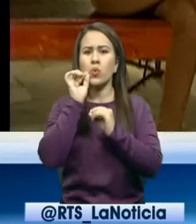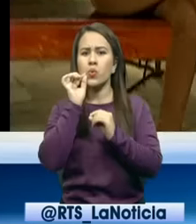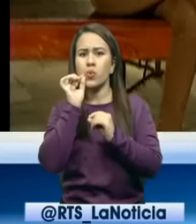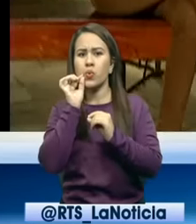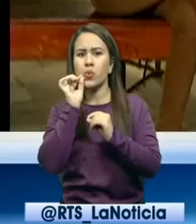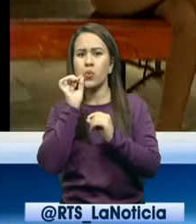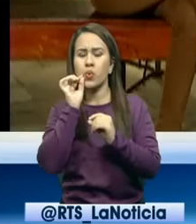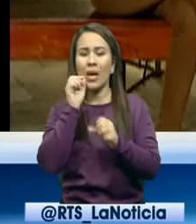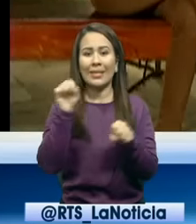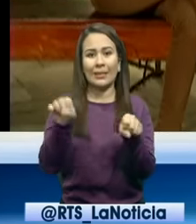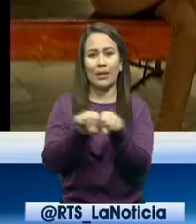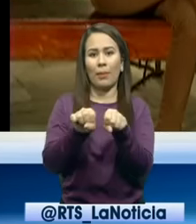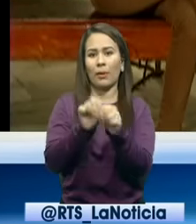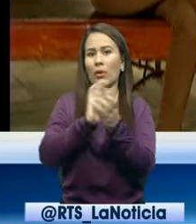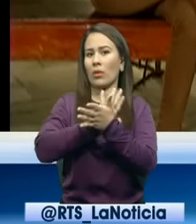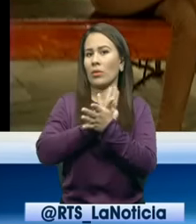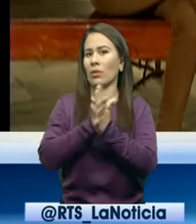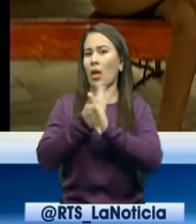el zapateo.